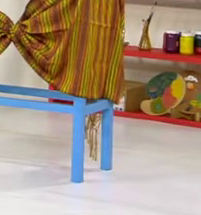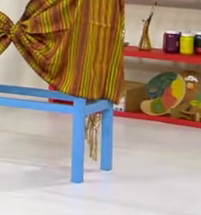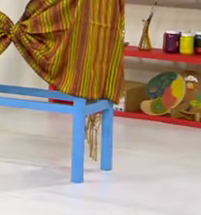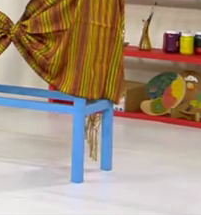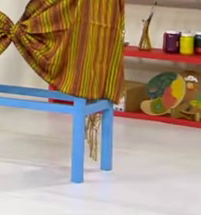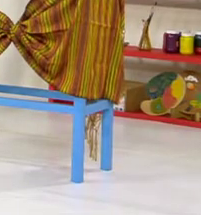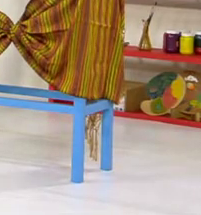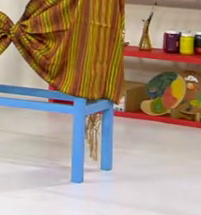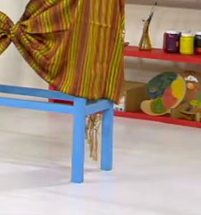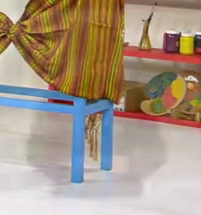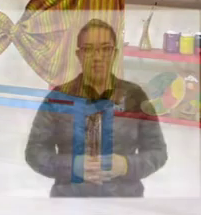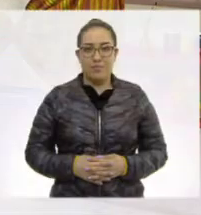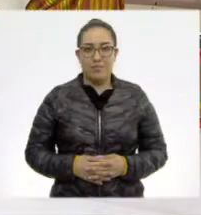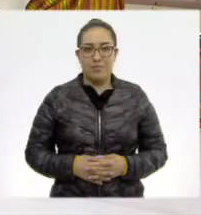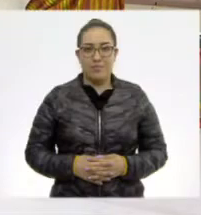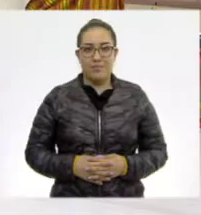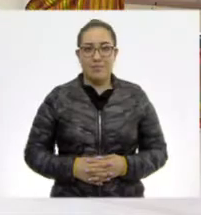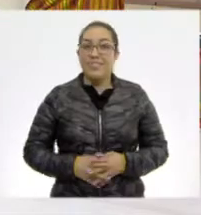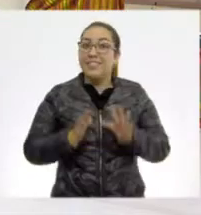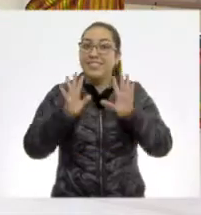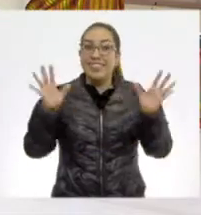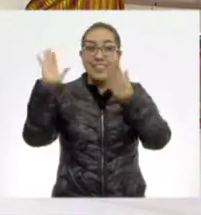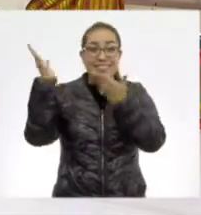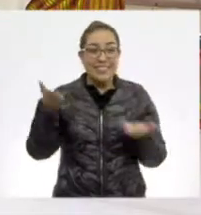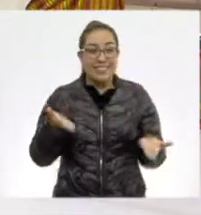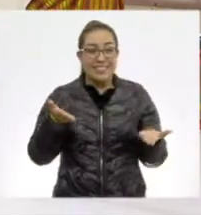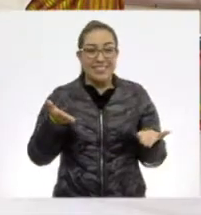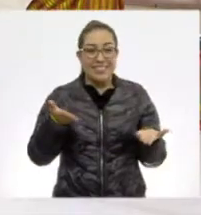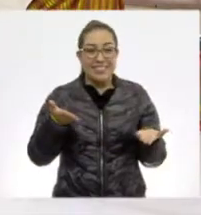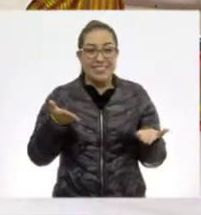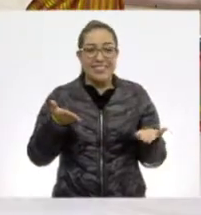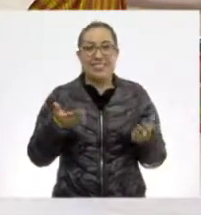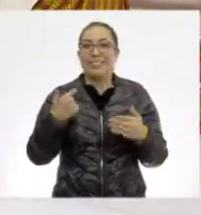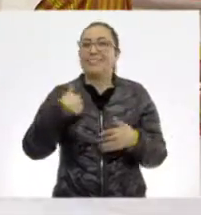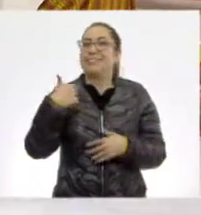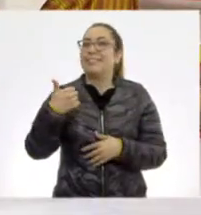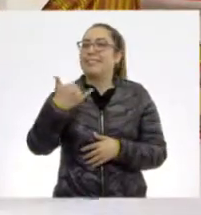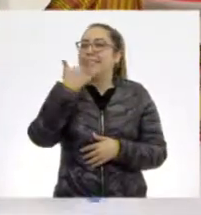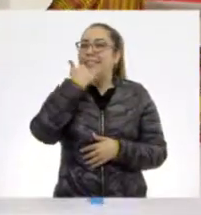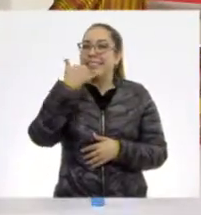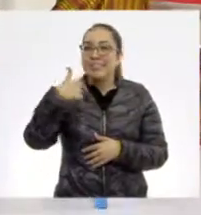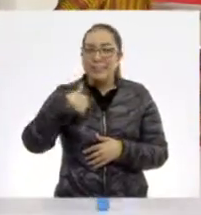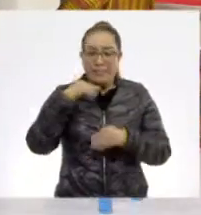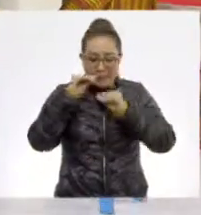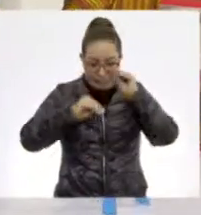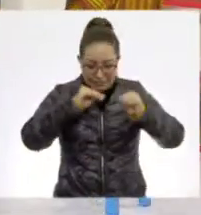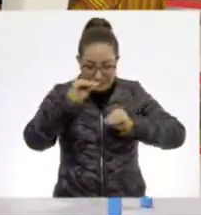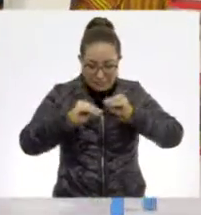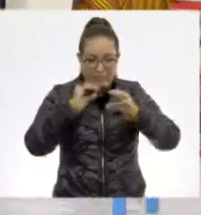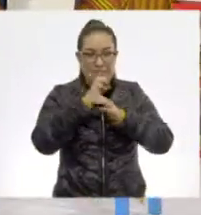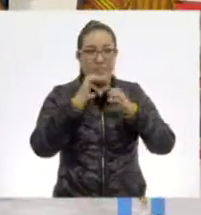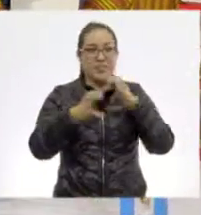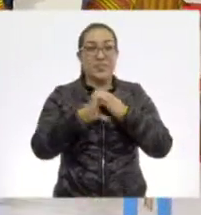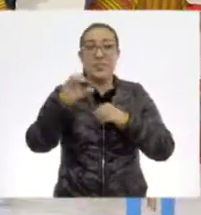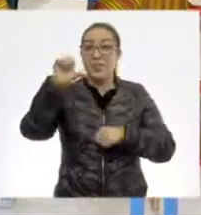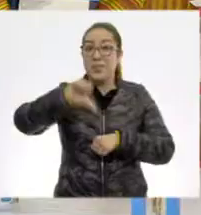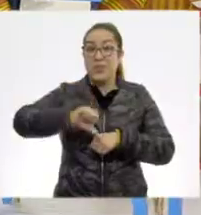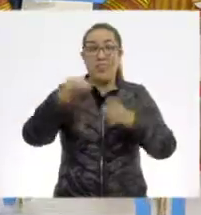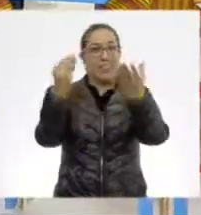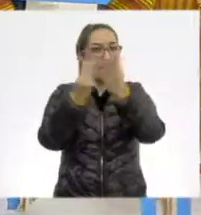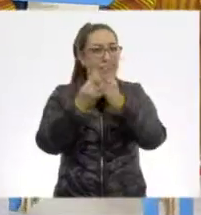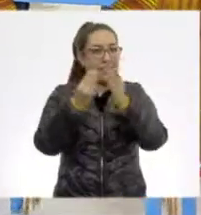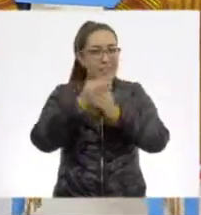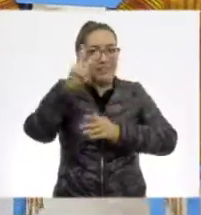así va a quedar. ¡Ey! ¡Ya llegaron! Me agarraron decorando. Es que esta clase vamos a estar muy